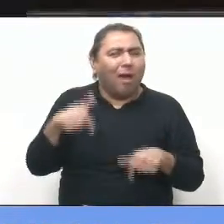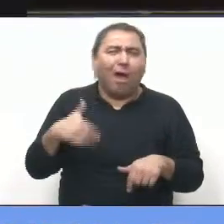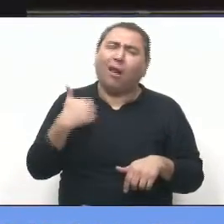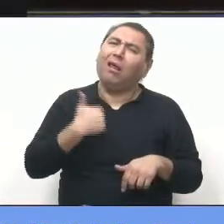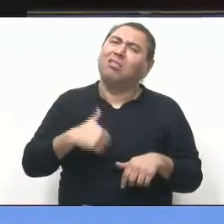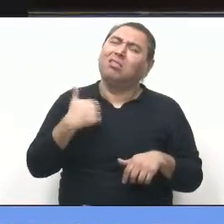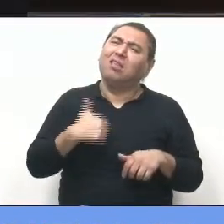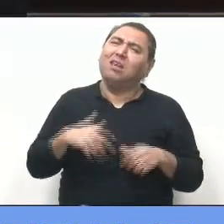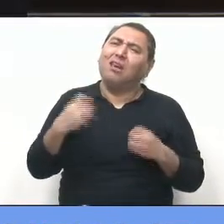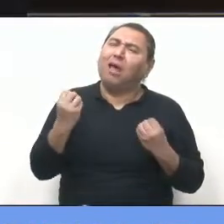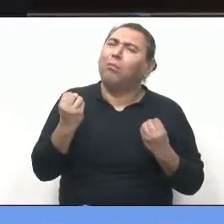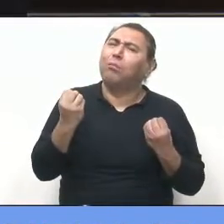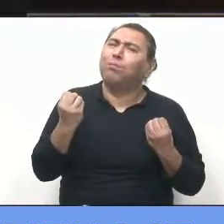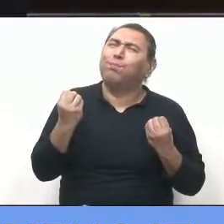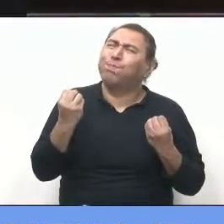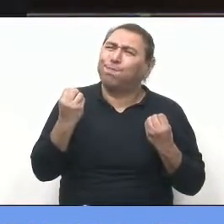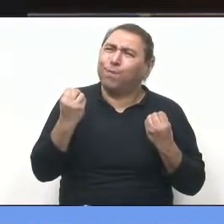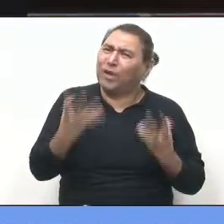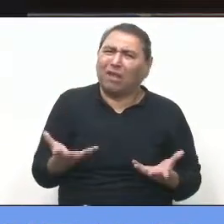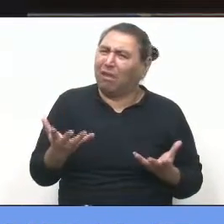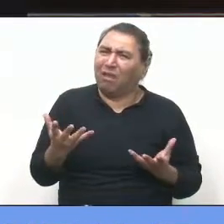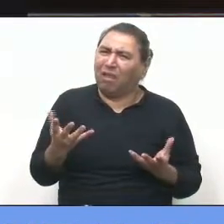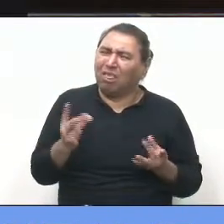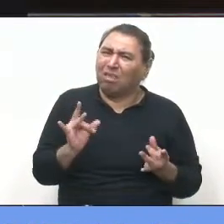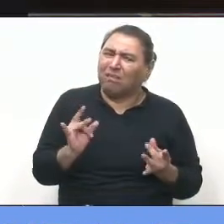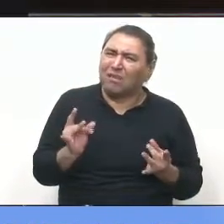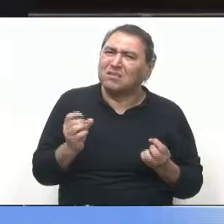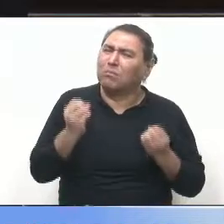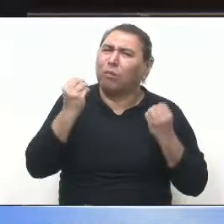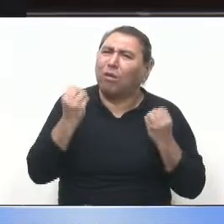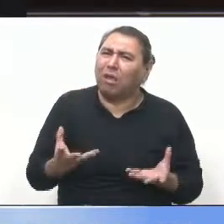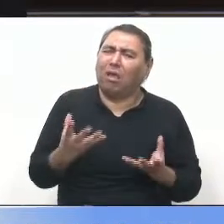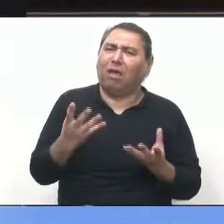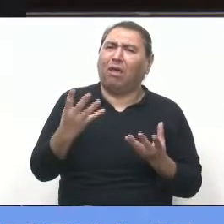tan, tan difícil, tan compleja, que es la de,